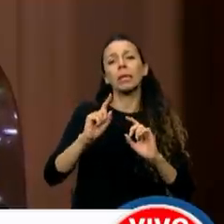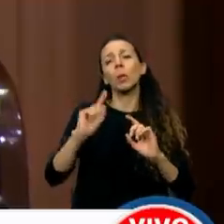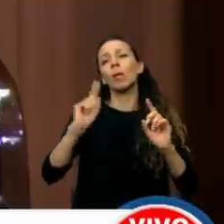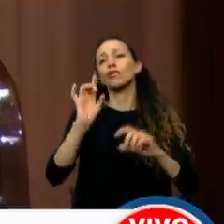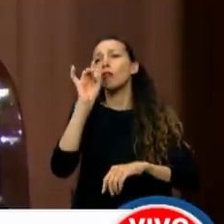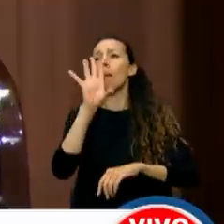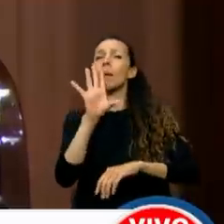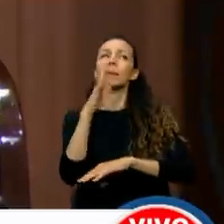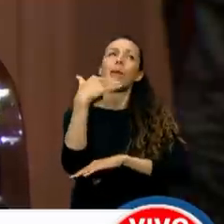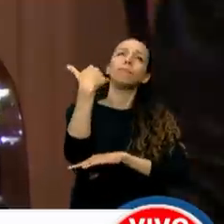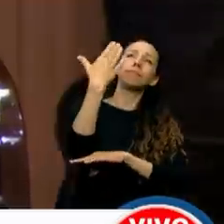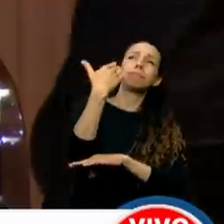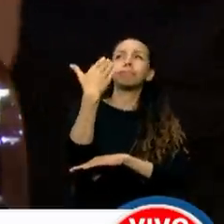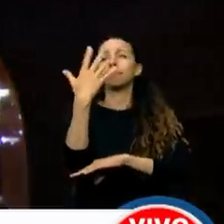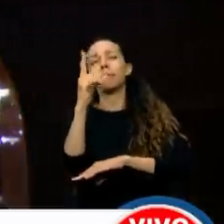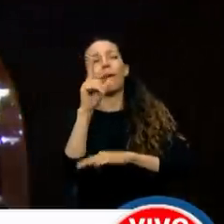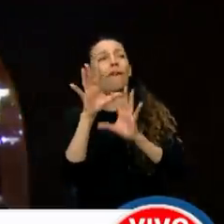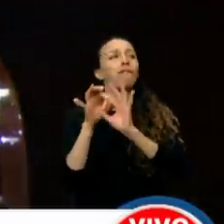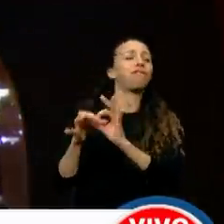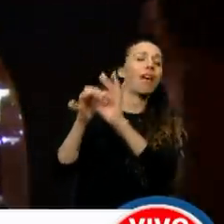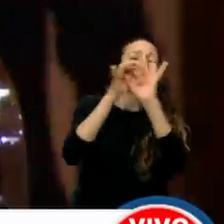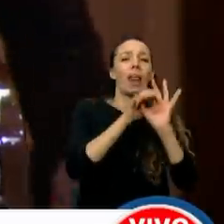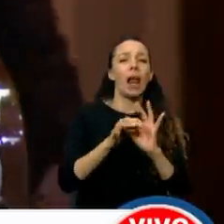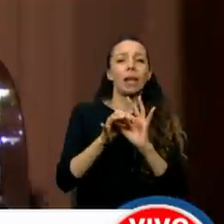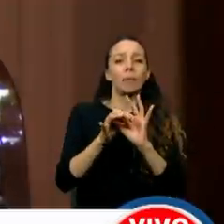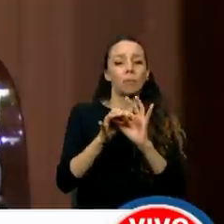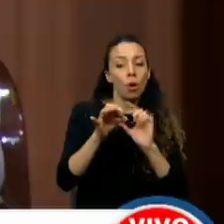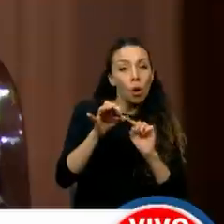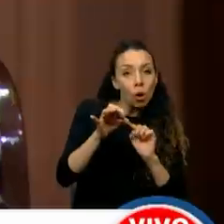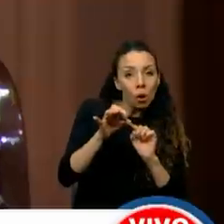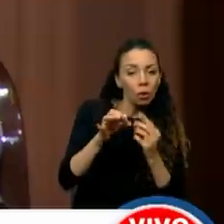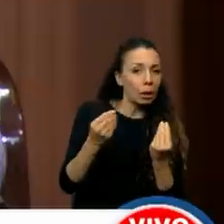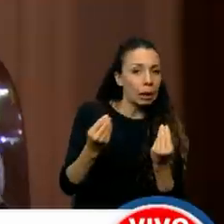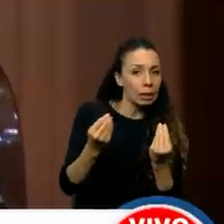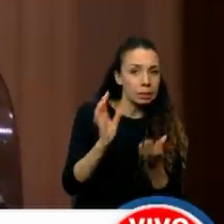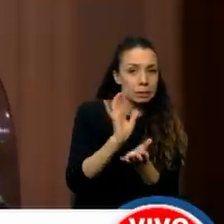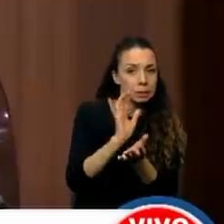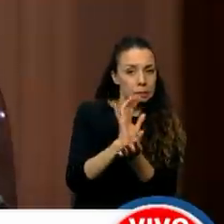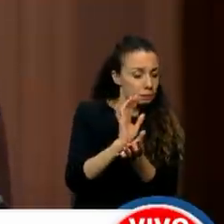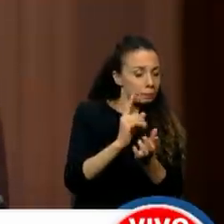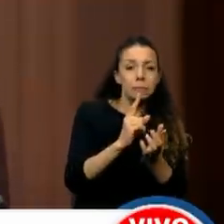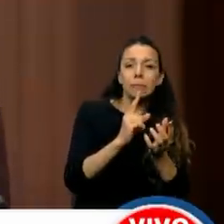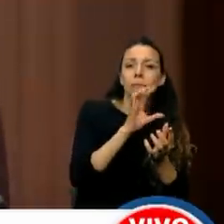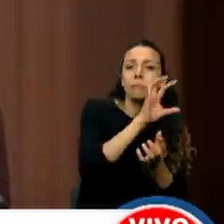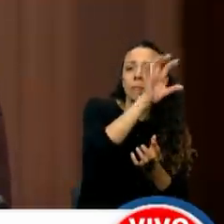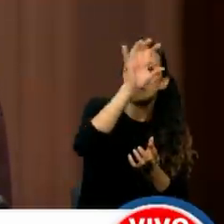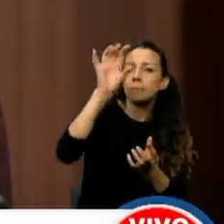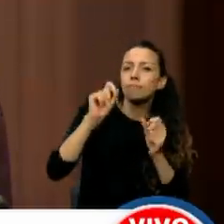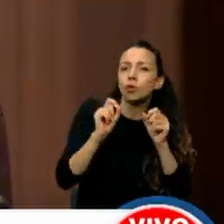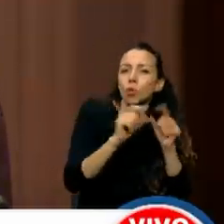retórica cuando hablamos de federalismo hablamos de recursos y de los recursos que necesitan nuestras